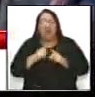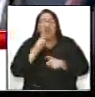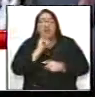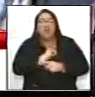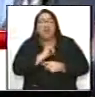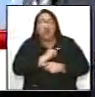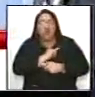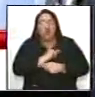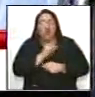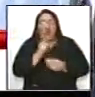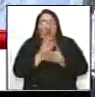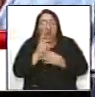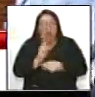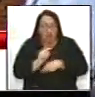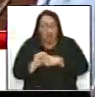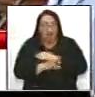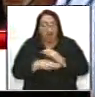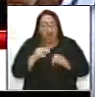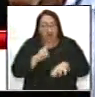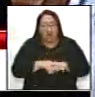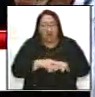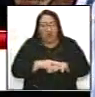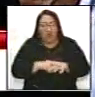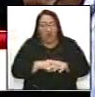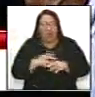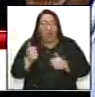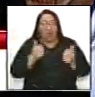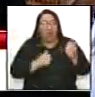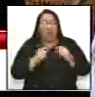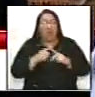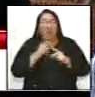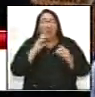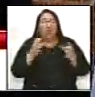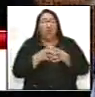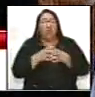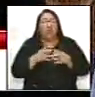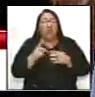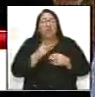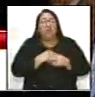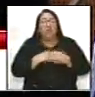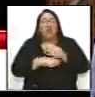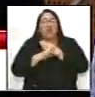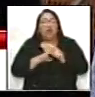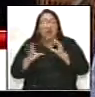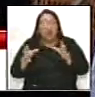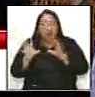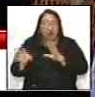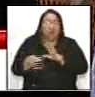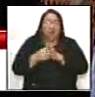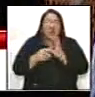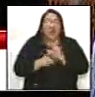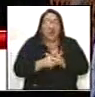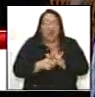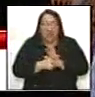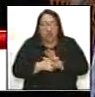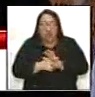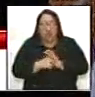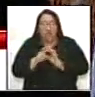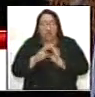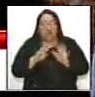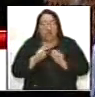instituciones de educación básica regular administrados por el sector defensa se encuentran comprendidos en la ley